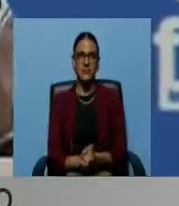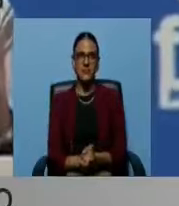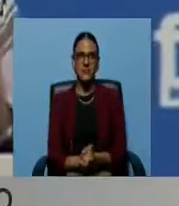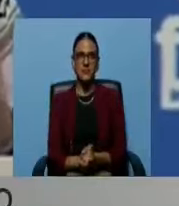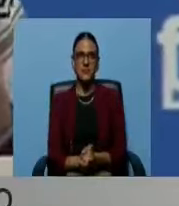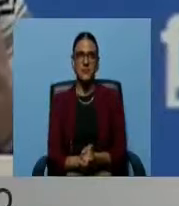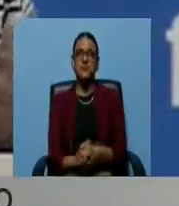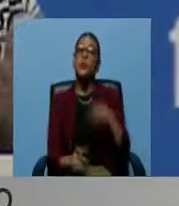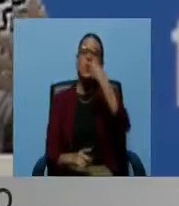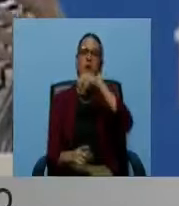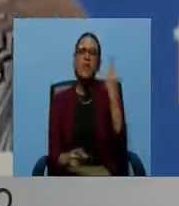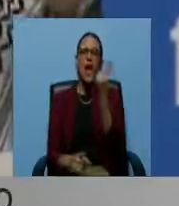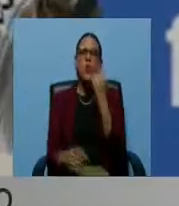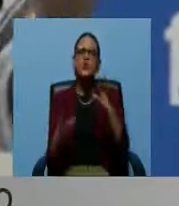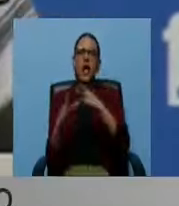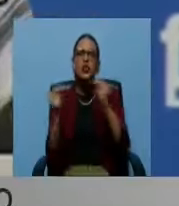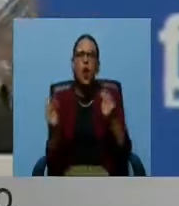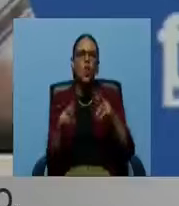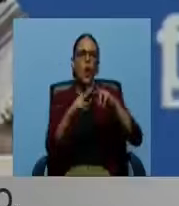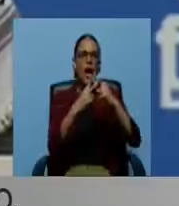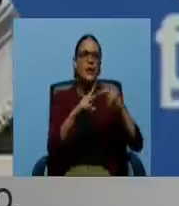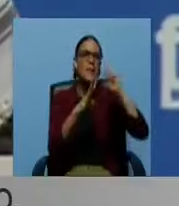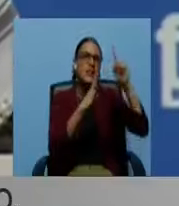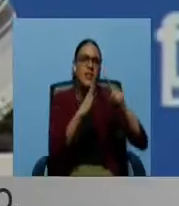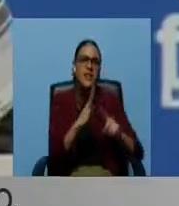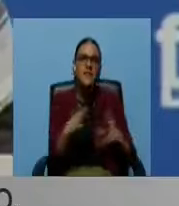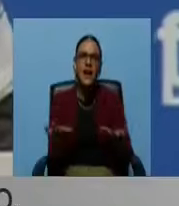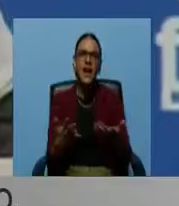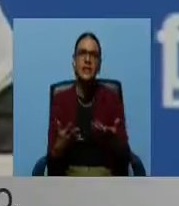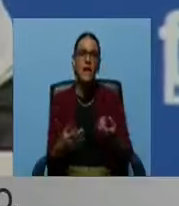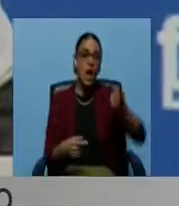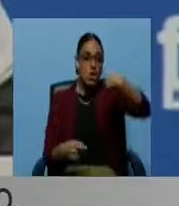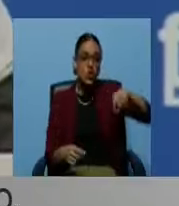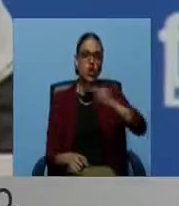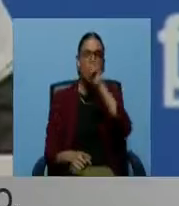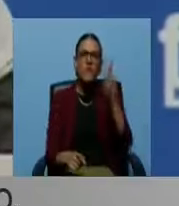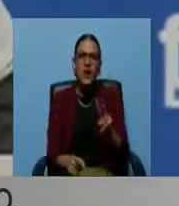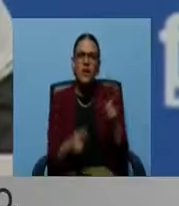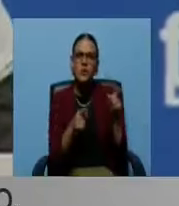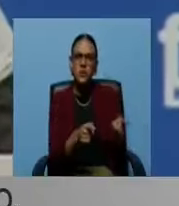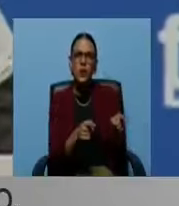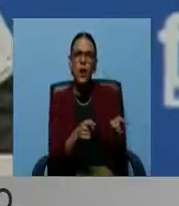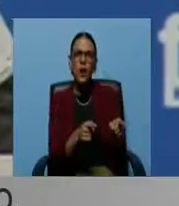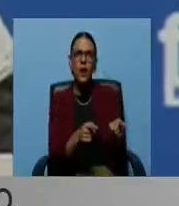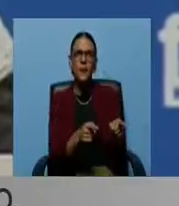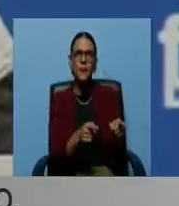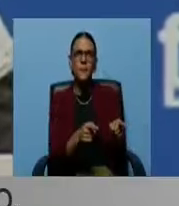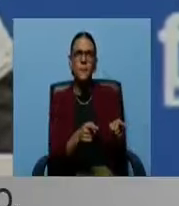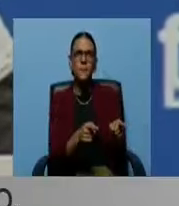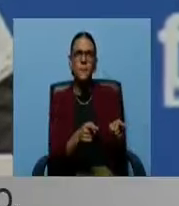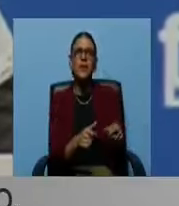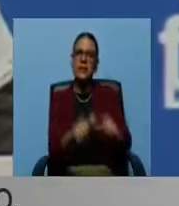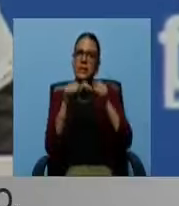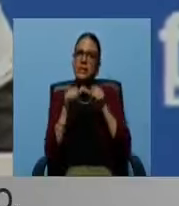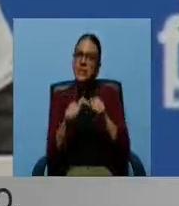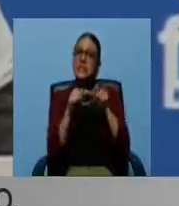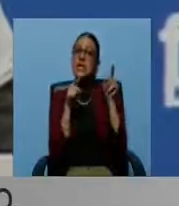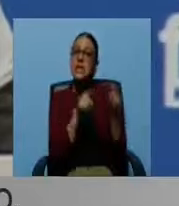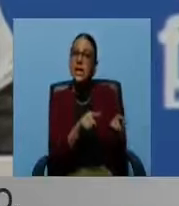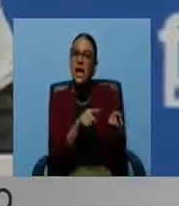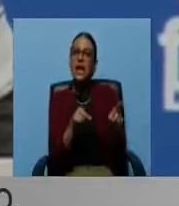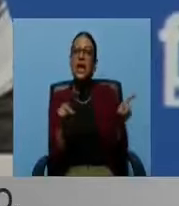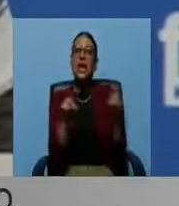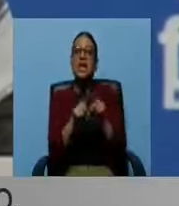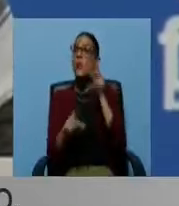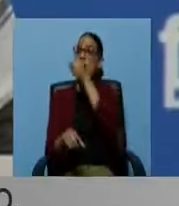Se está utilizando todos los mecanismos. Vosotros, Venezuela, habéis sido o seguís siendo